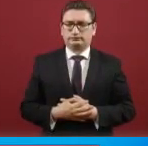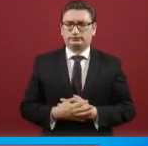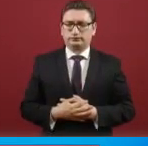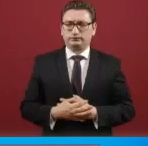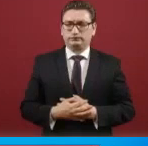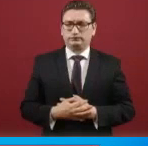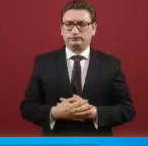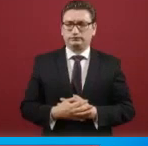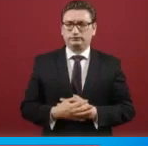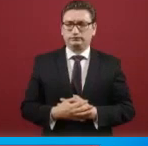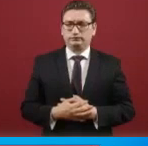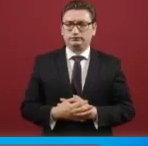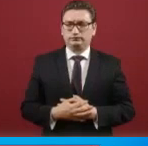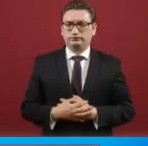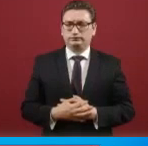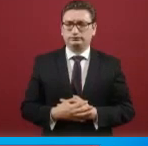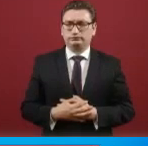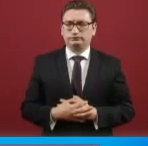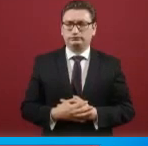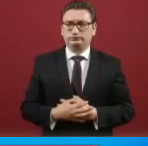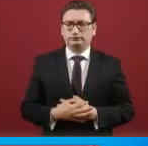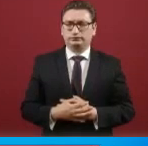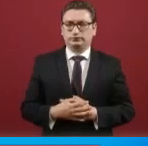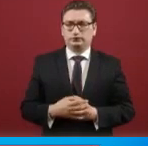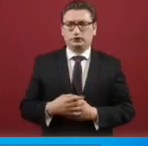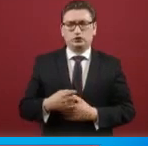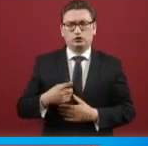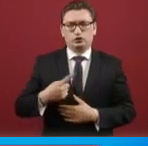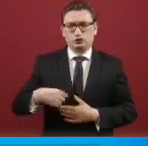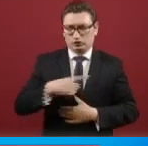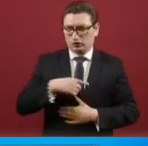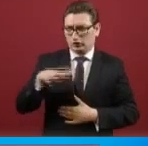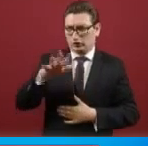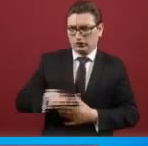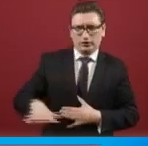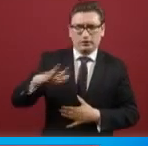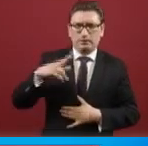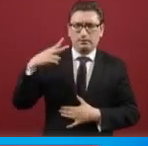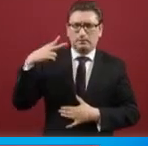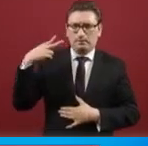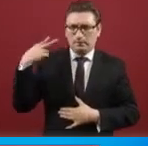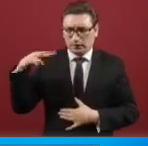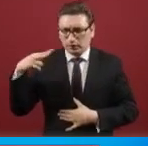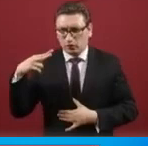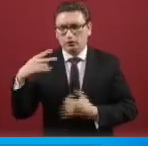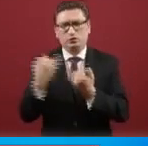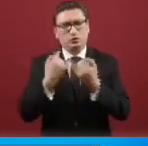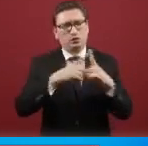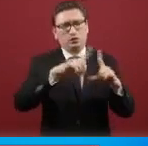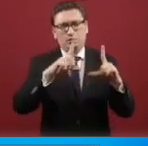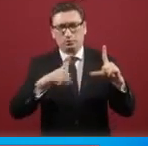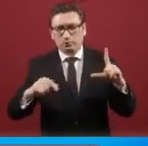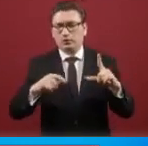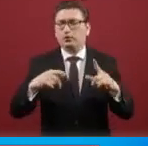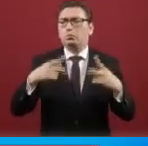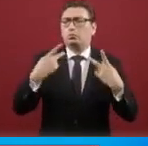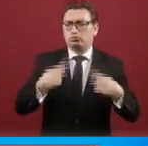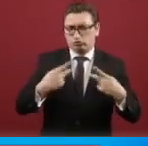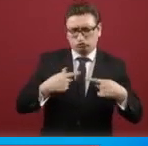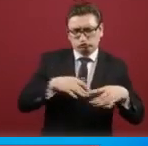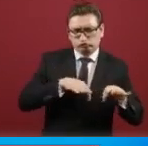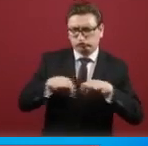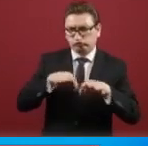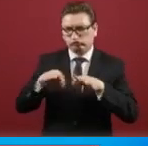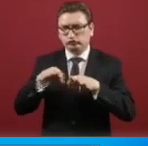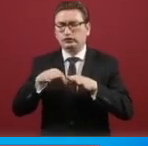del país. La construcción de la planta de Nestlé no afectará a estos productores. Esto derivado de la inconformidad de agrupaciones de productores de